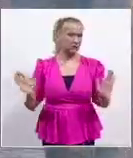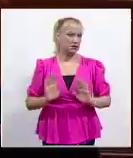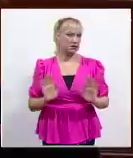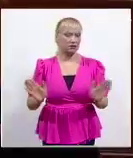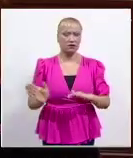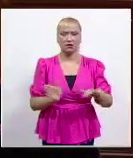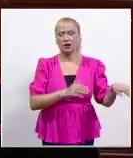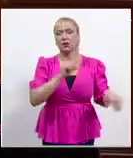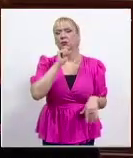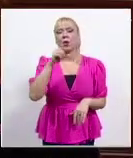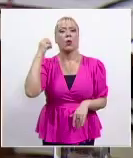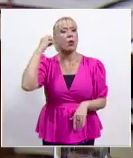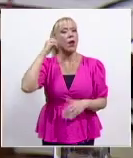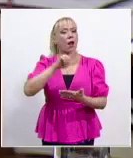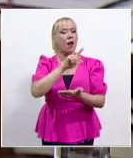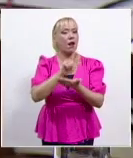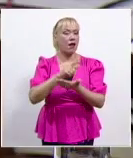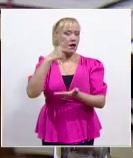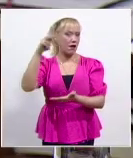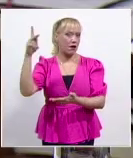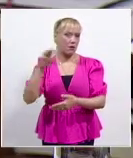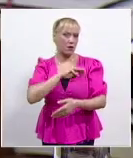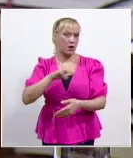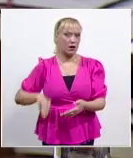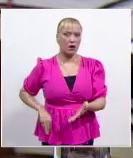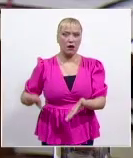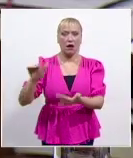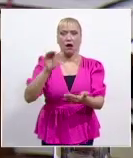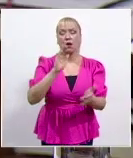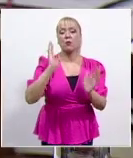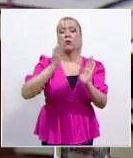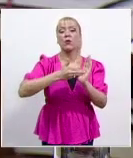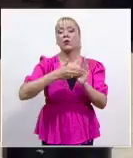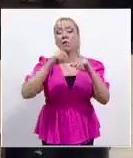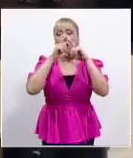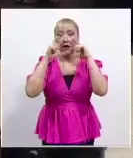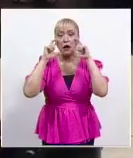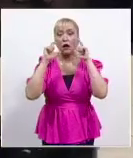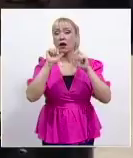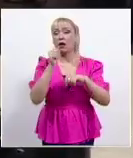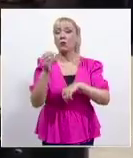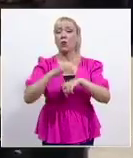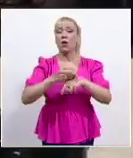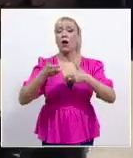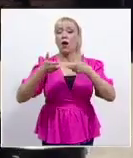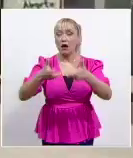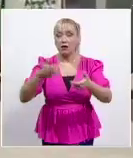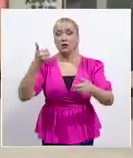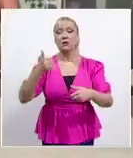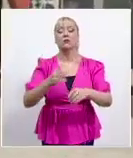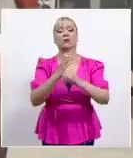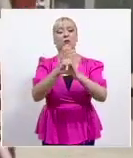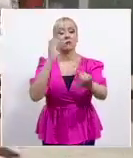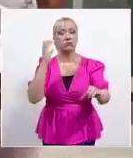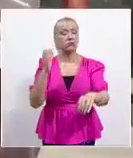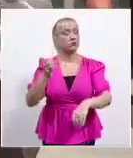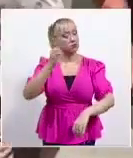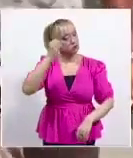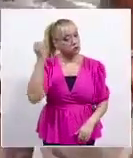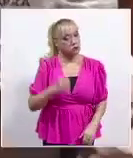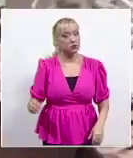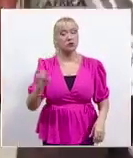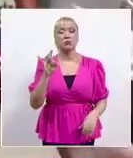municipios de Oaxaca contemplaran la imposición de multas por no portar cubrebocas en la vía pública y en el transporte público cuando